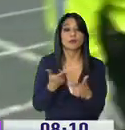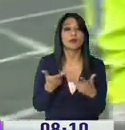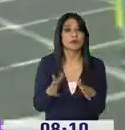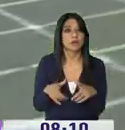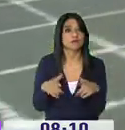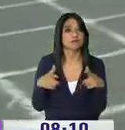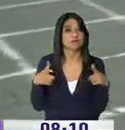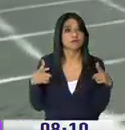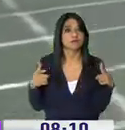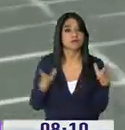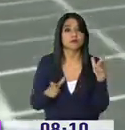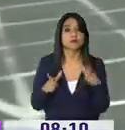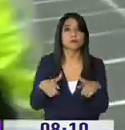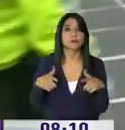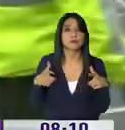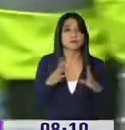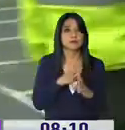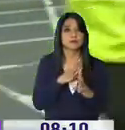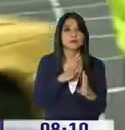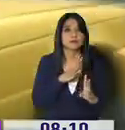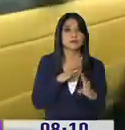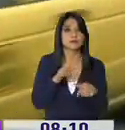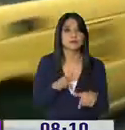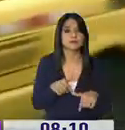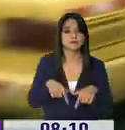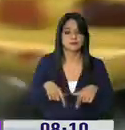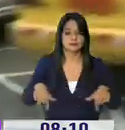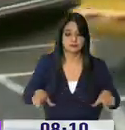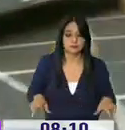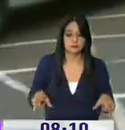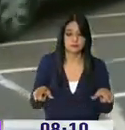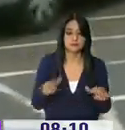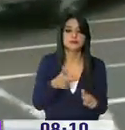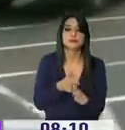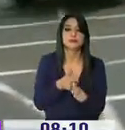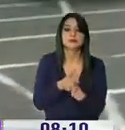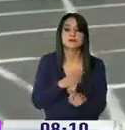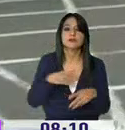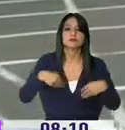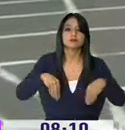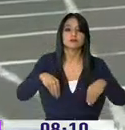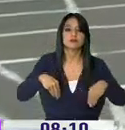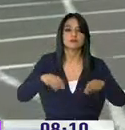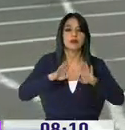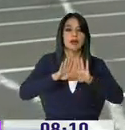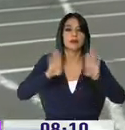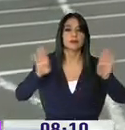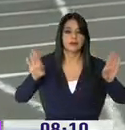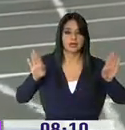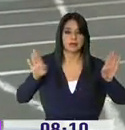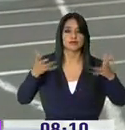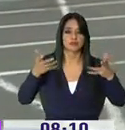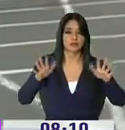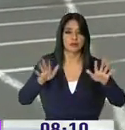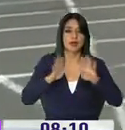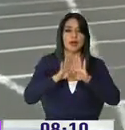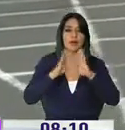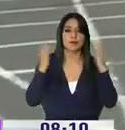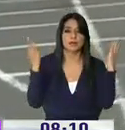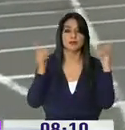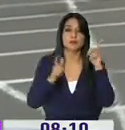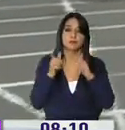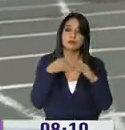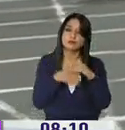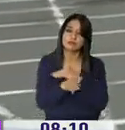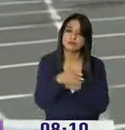de personas, sobre todo en las veredas y cerca a estos centros de abasto, porque ya están abiertos y obviamente la ciudadanía se acerca a